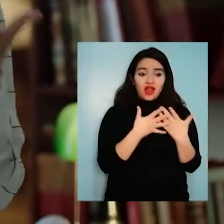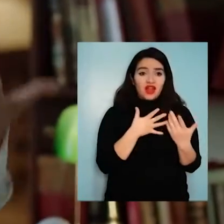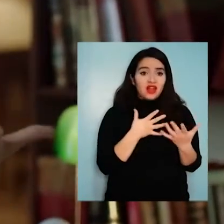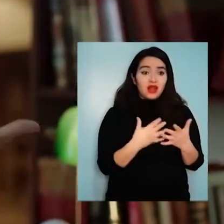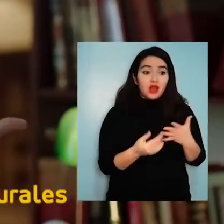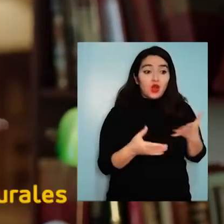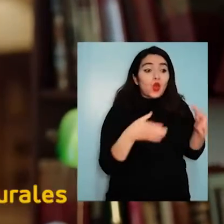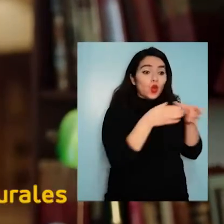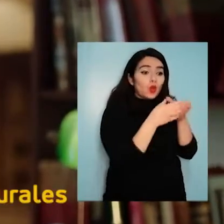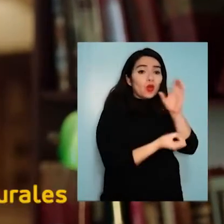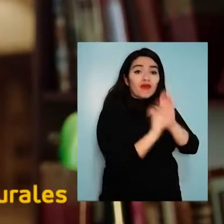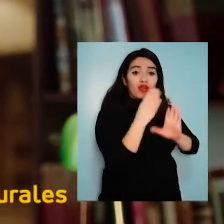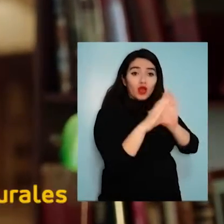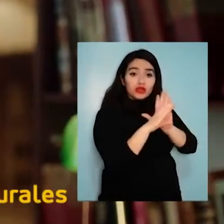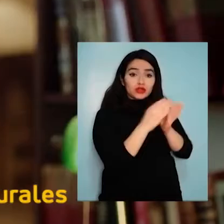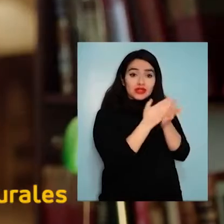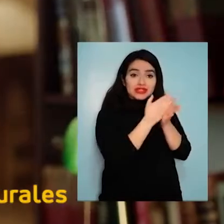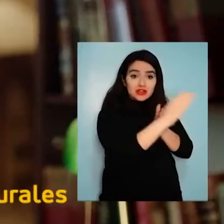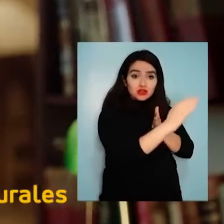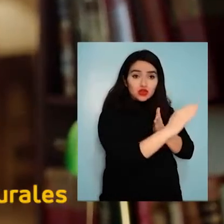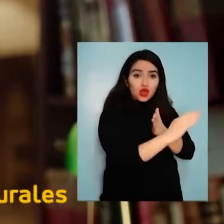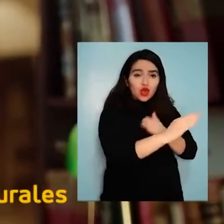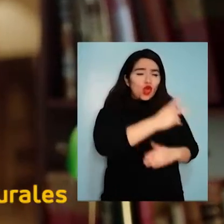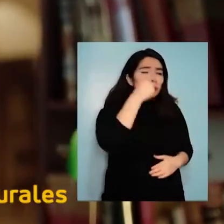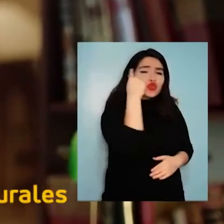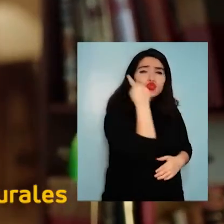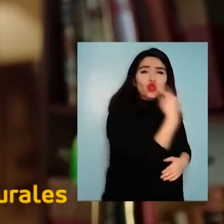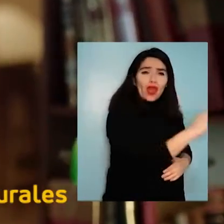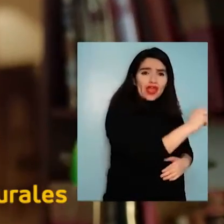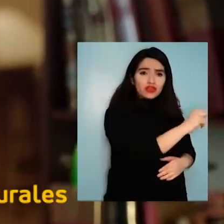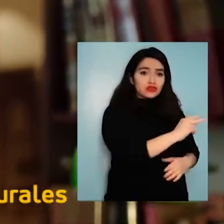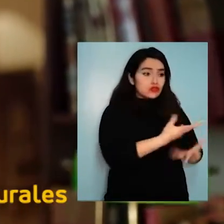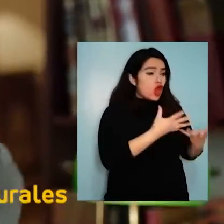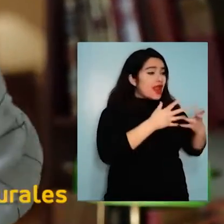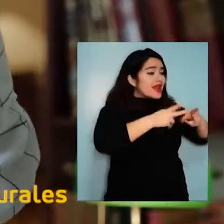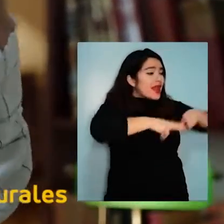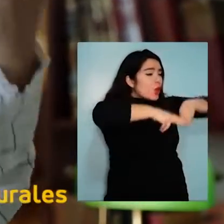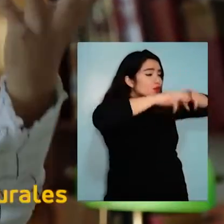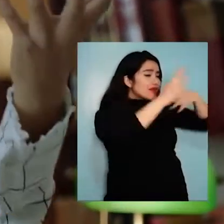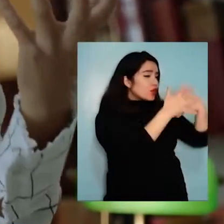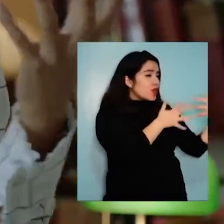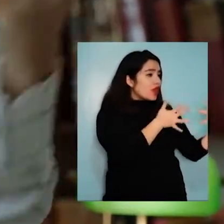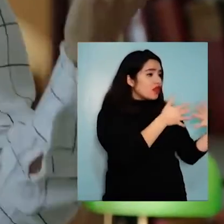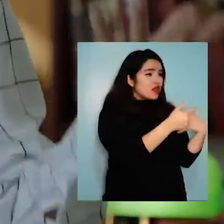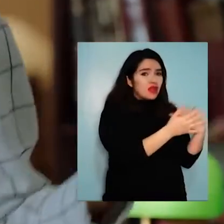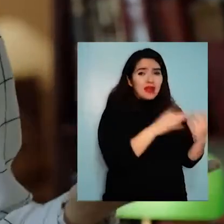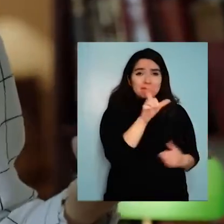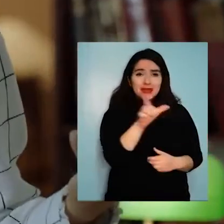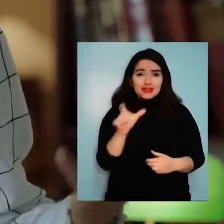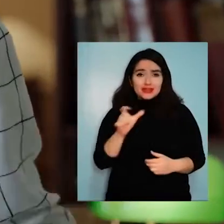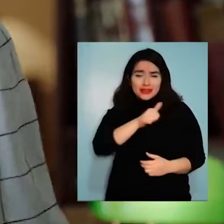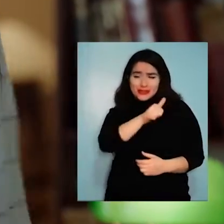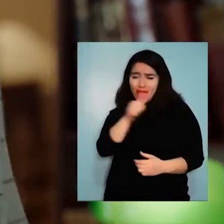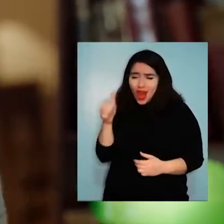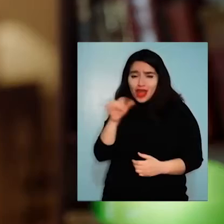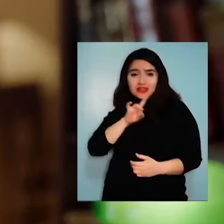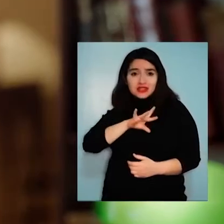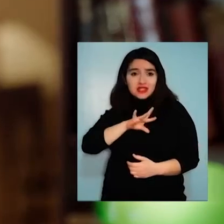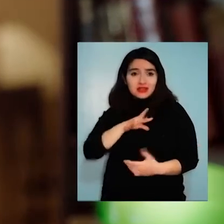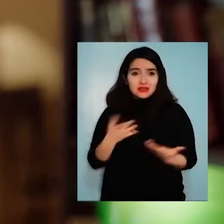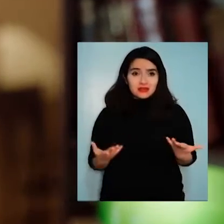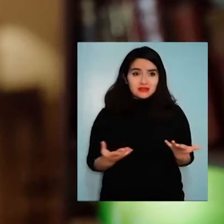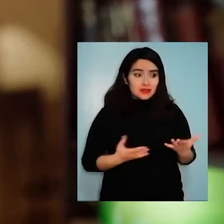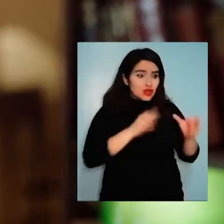¿Será natural que los del rechazo sean los dueños de los recursos naturales de todos los chilenos?